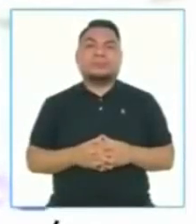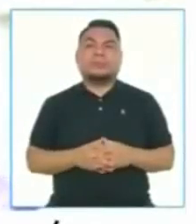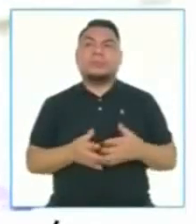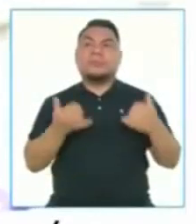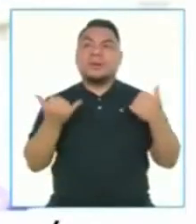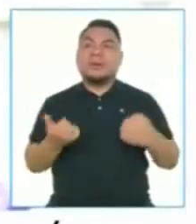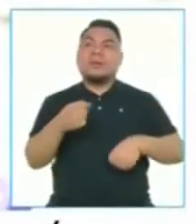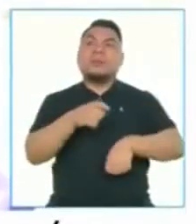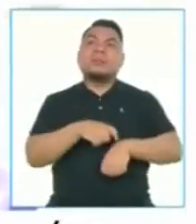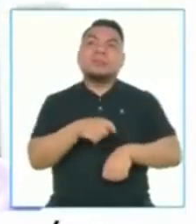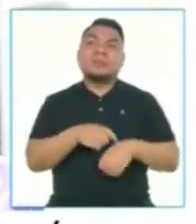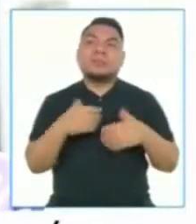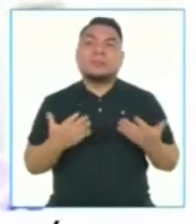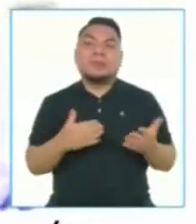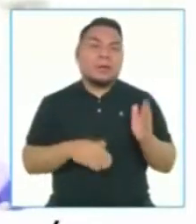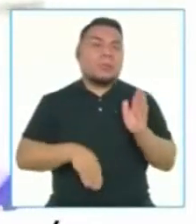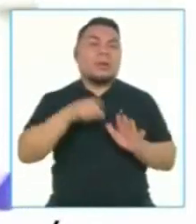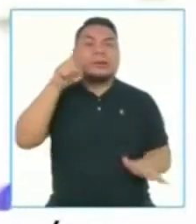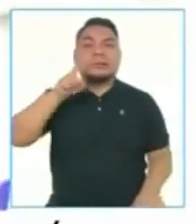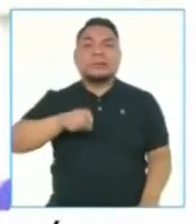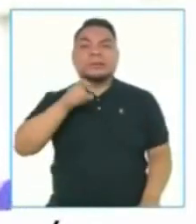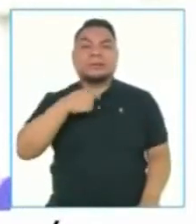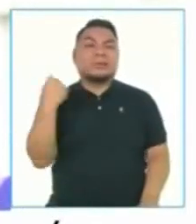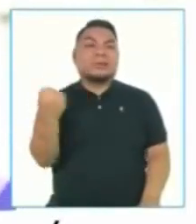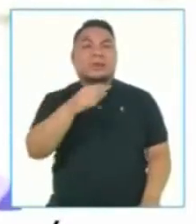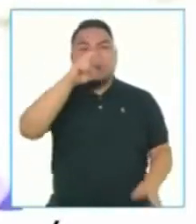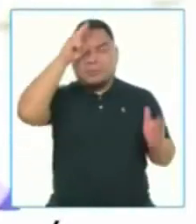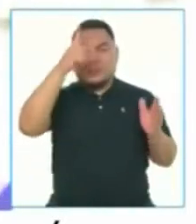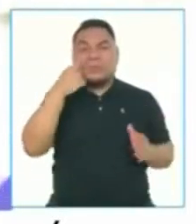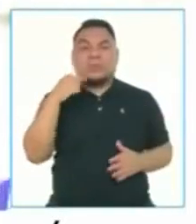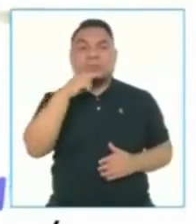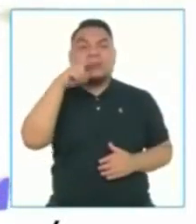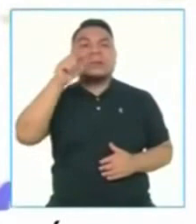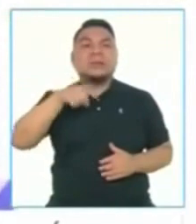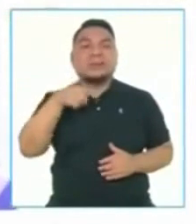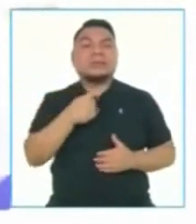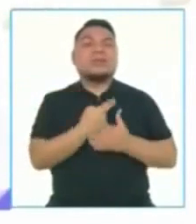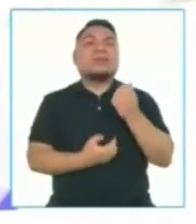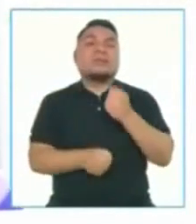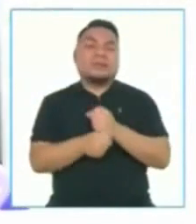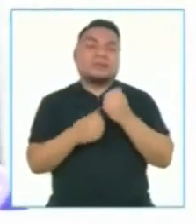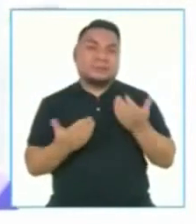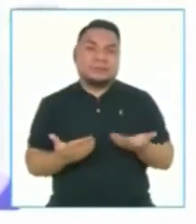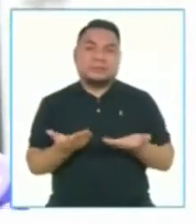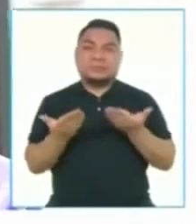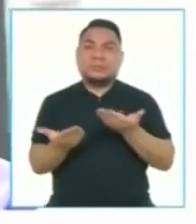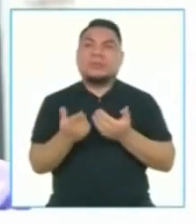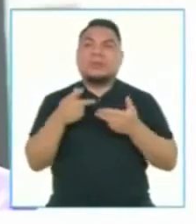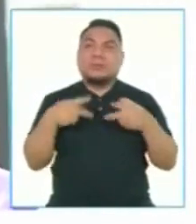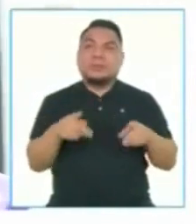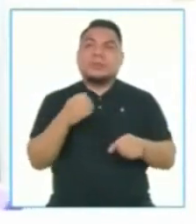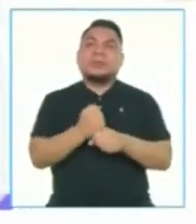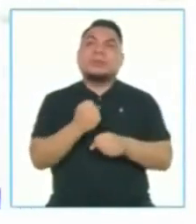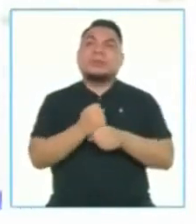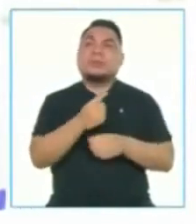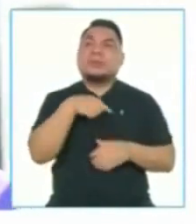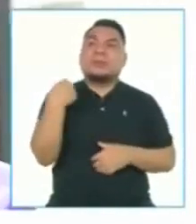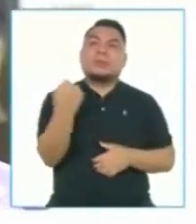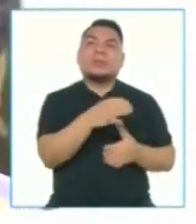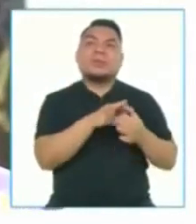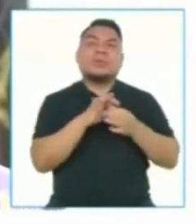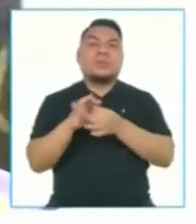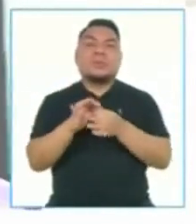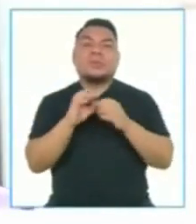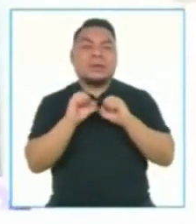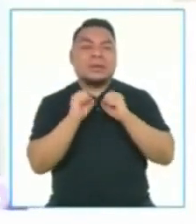momento, hoy lo que más necesitan los peruanos y peruanas es justamente esa confianza, ¿no? Que nos permite trabajar todos en unidad,